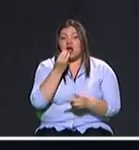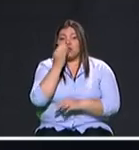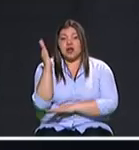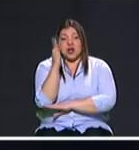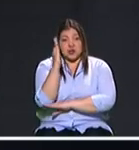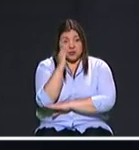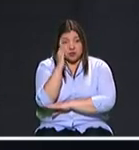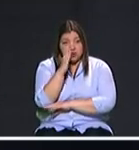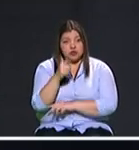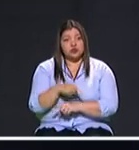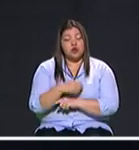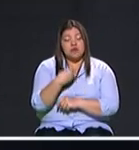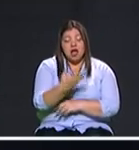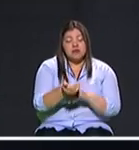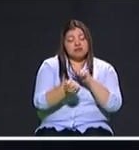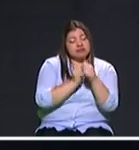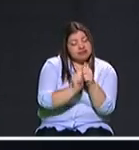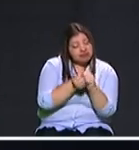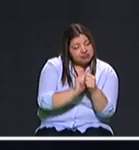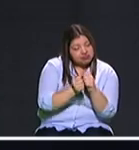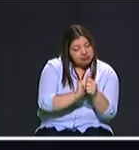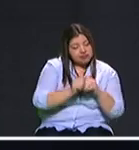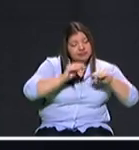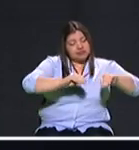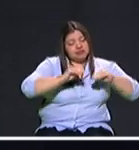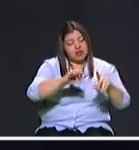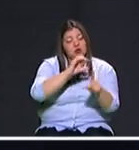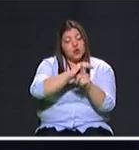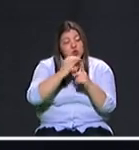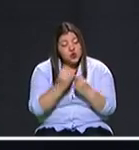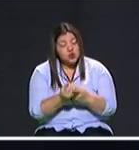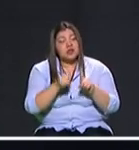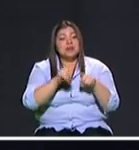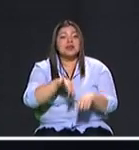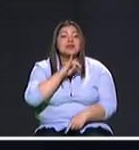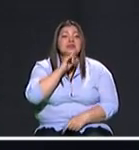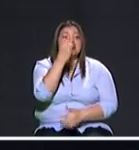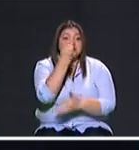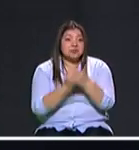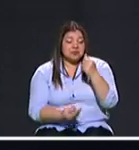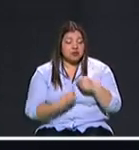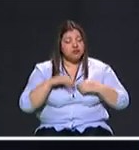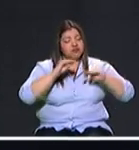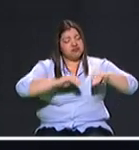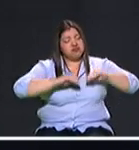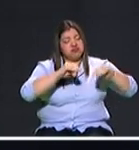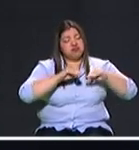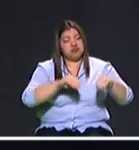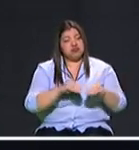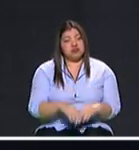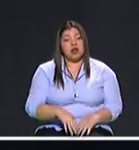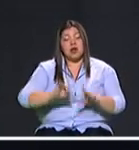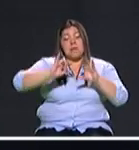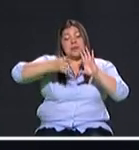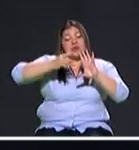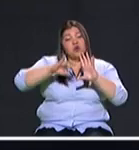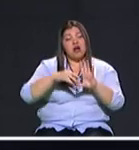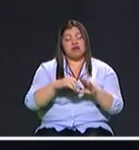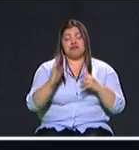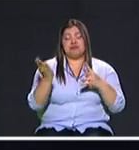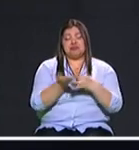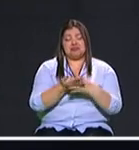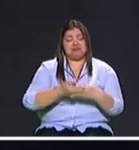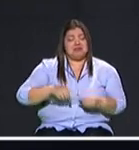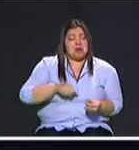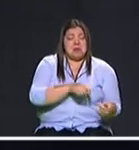deportiva y formación cultural además del bilingüismo segundo cincuenta mil becas virtuales para irnos